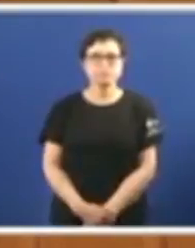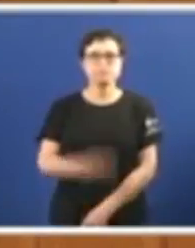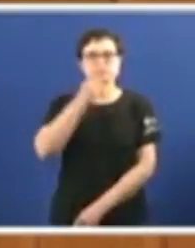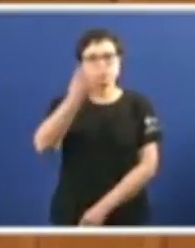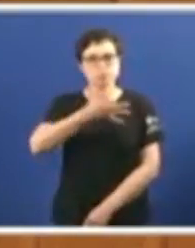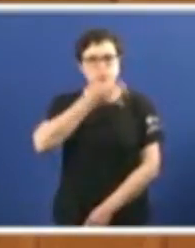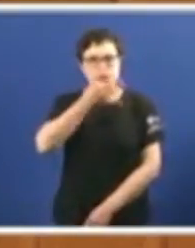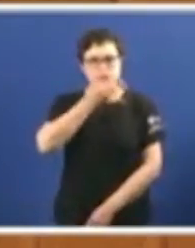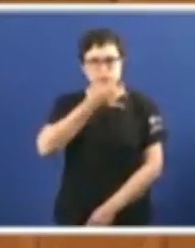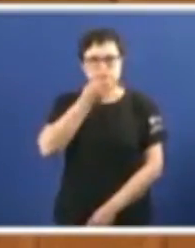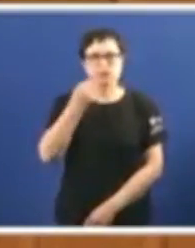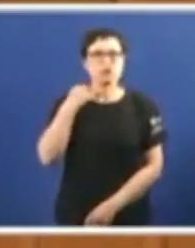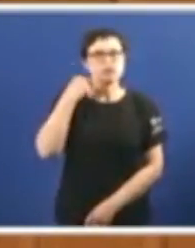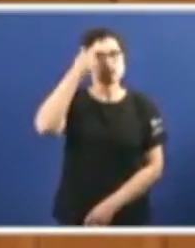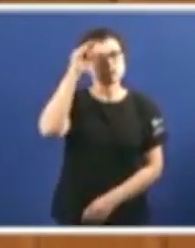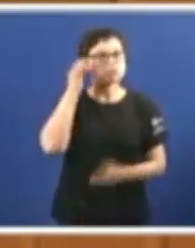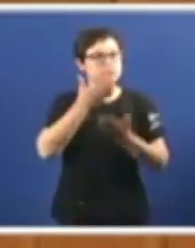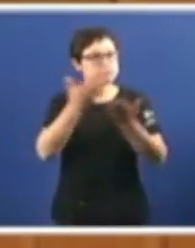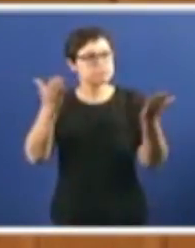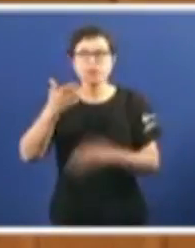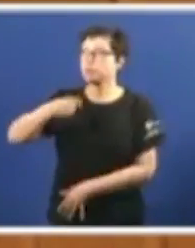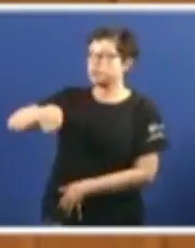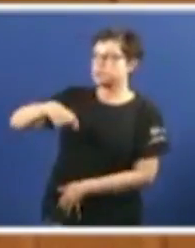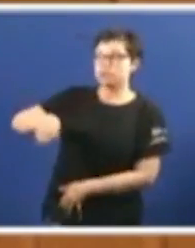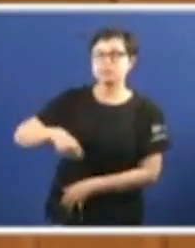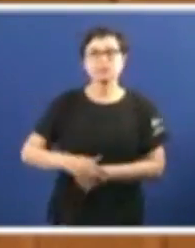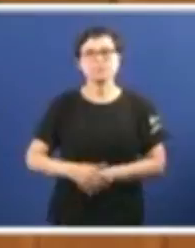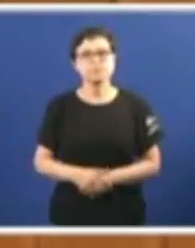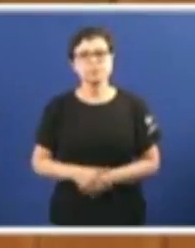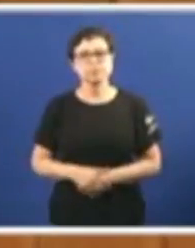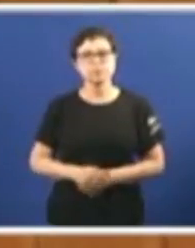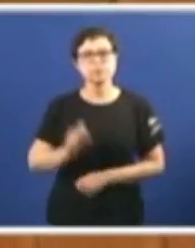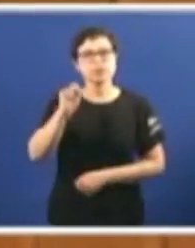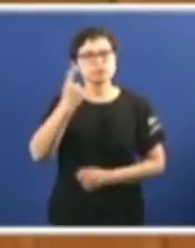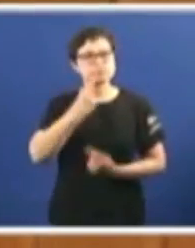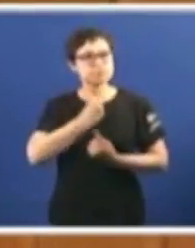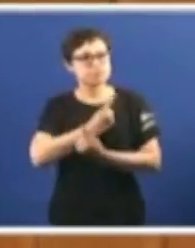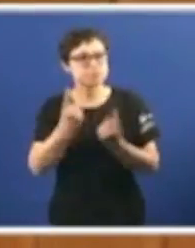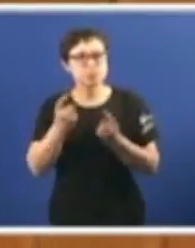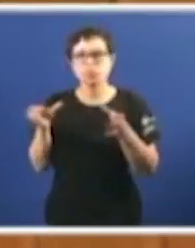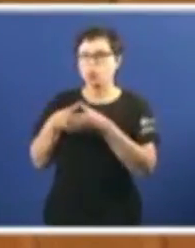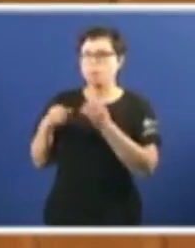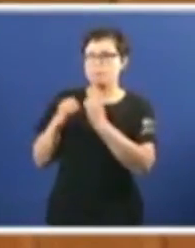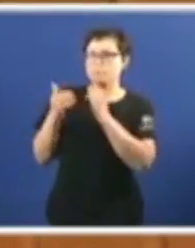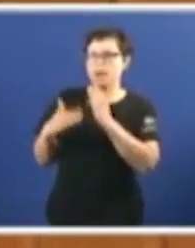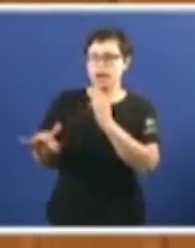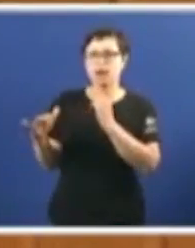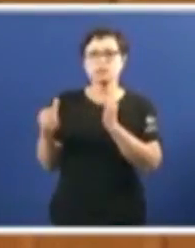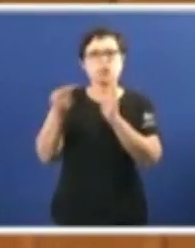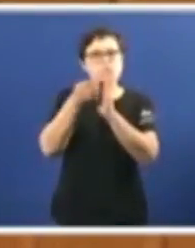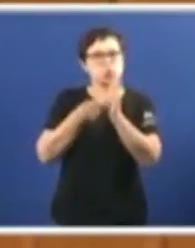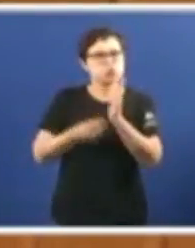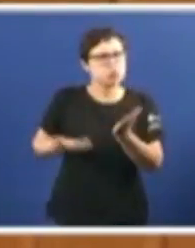Boa tarde, deputados e deputadas, presidente. En primeiro lugar, queremos decir que dende o Grupo de En Marea imos apoiar todos os puntos